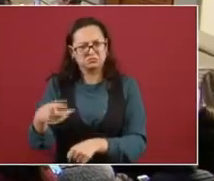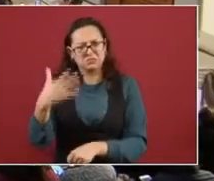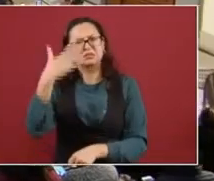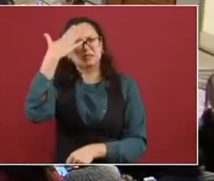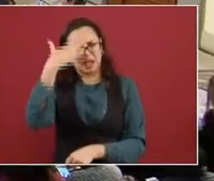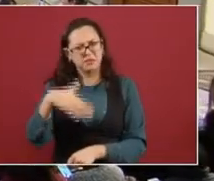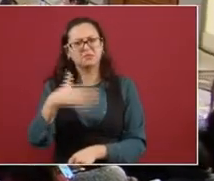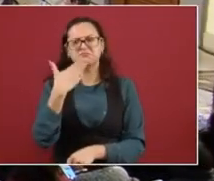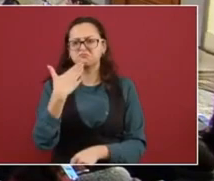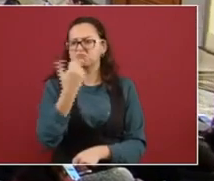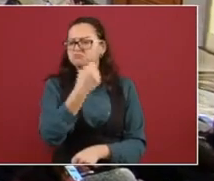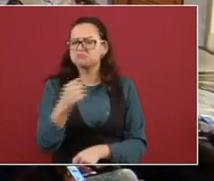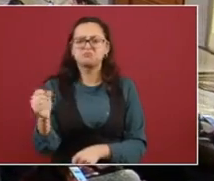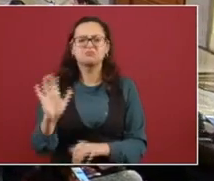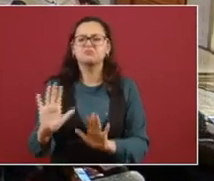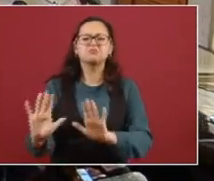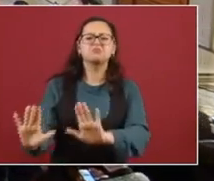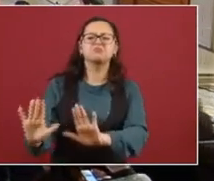saben realizar